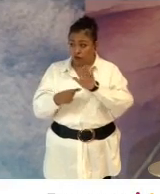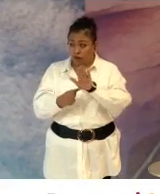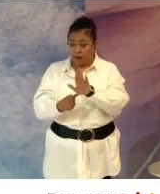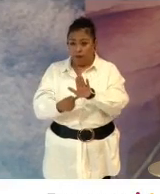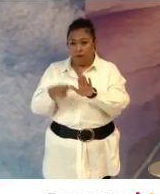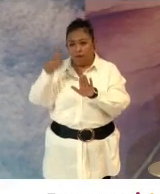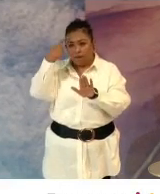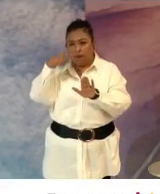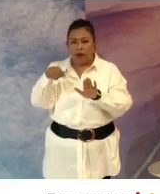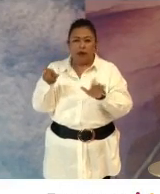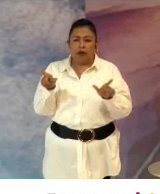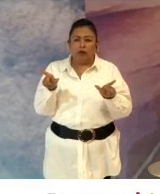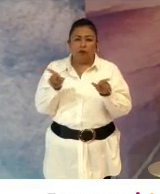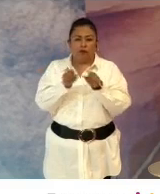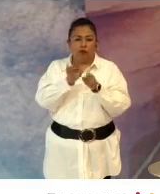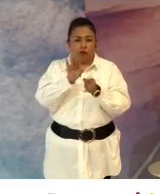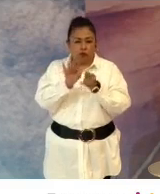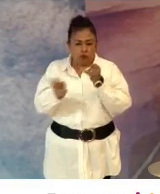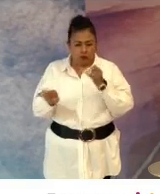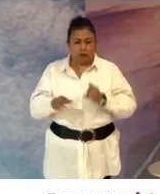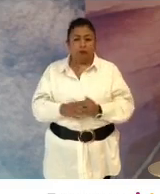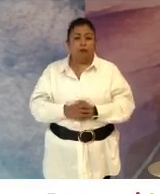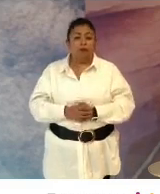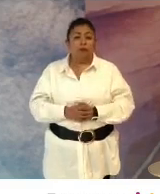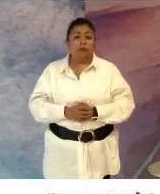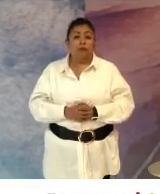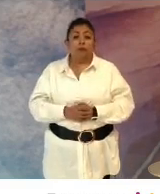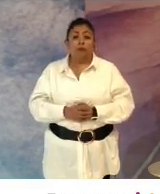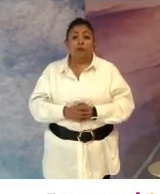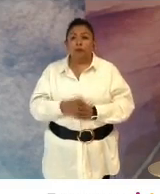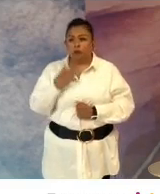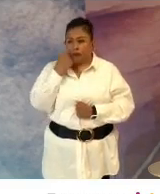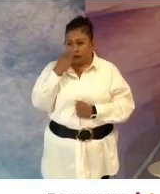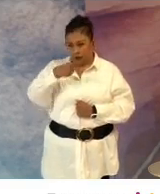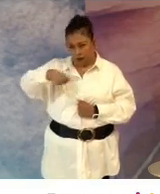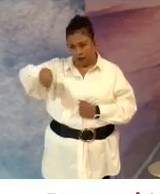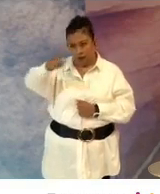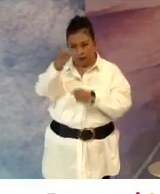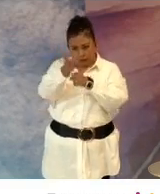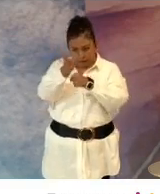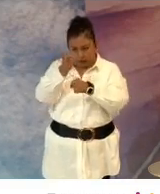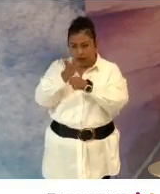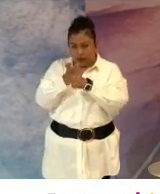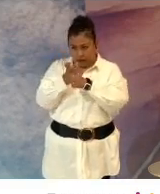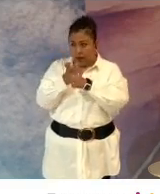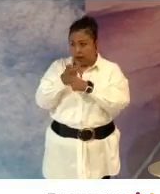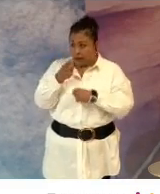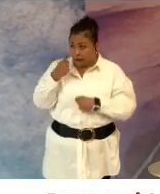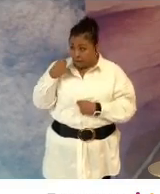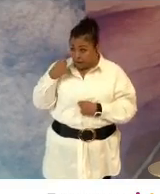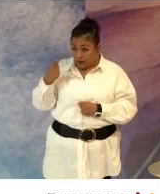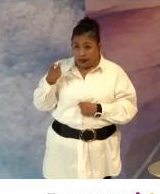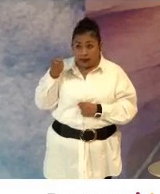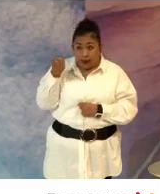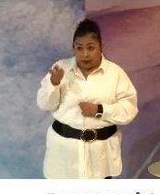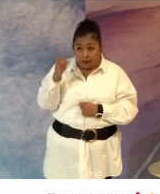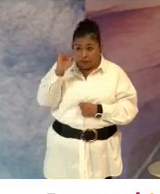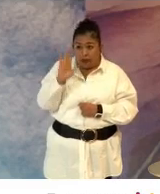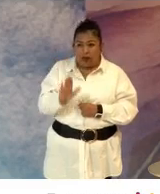para mis conclusiones. Entonces, quiero invitarlos a ver esto no como